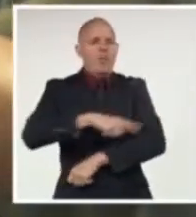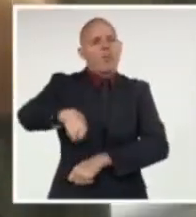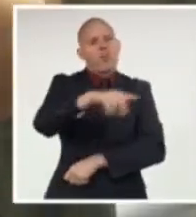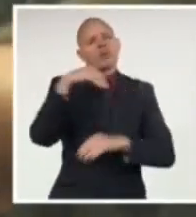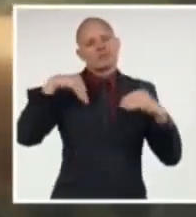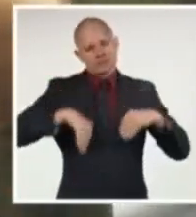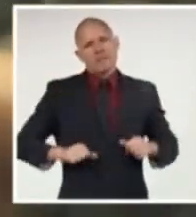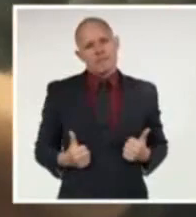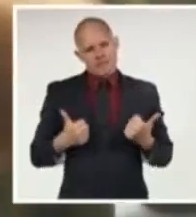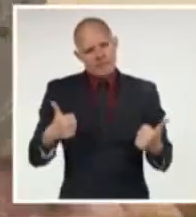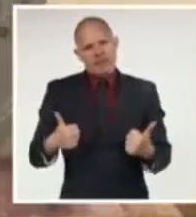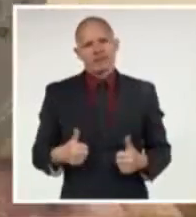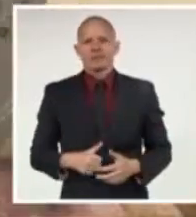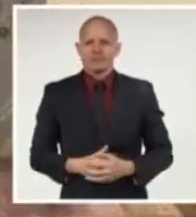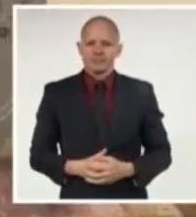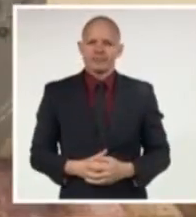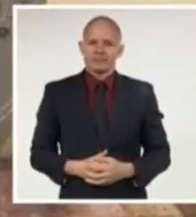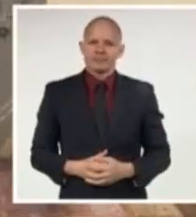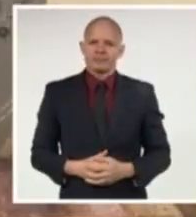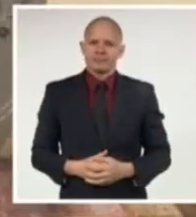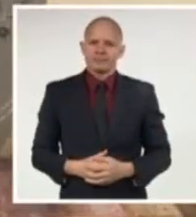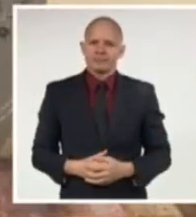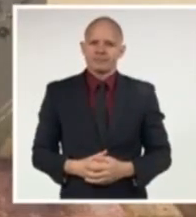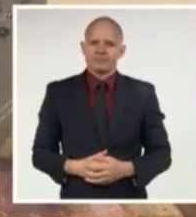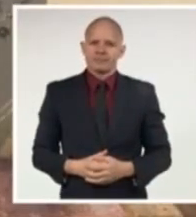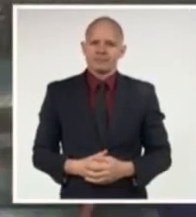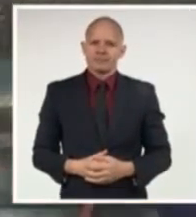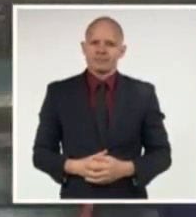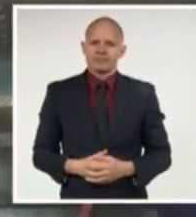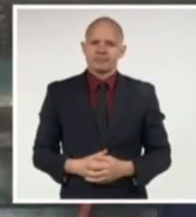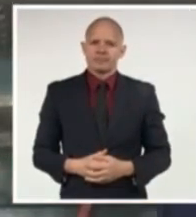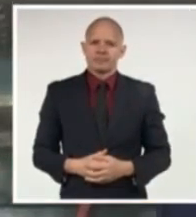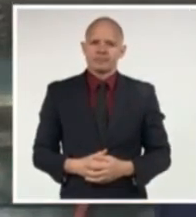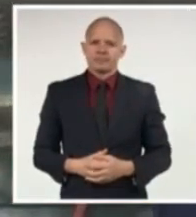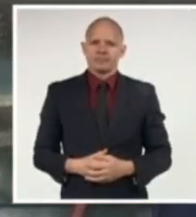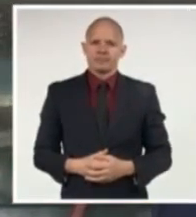sociedad. Bernardo Espinosa, Sistema Informativo de la Televisión Cubana.